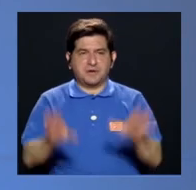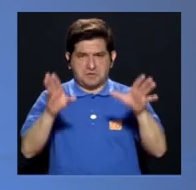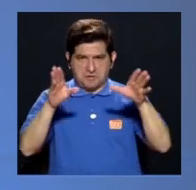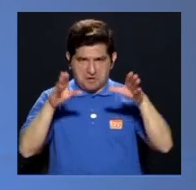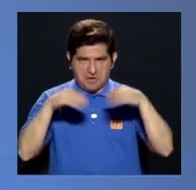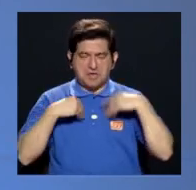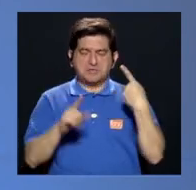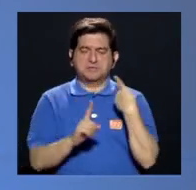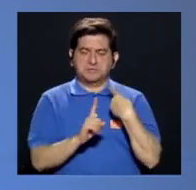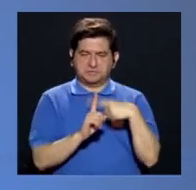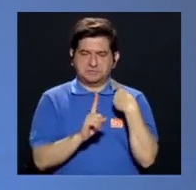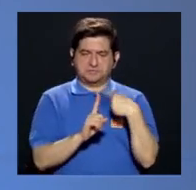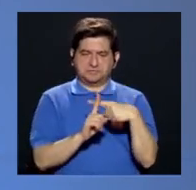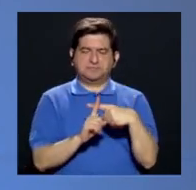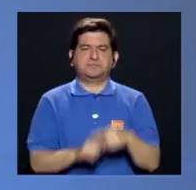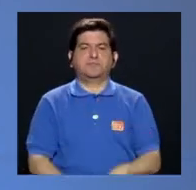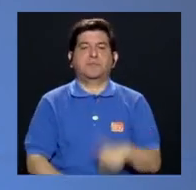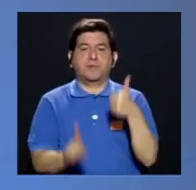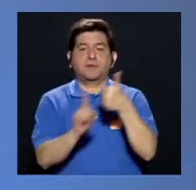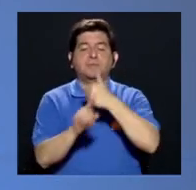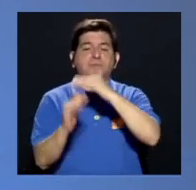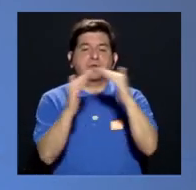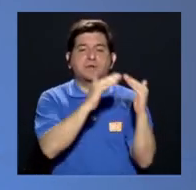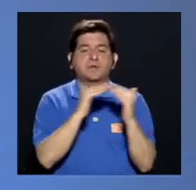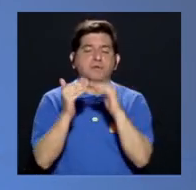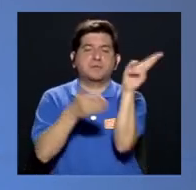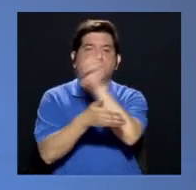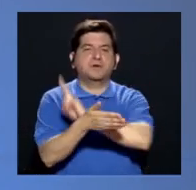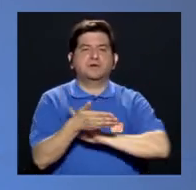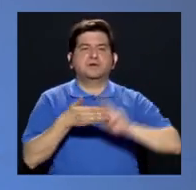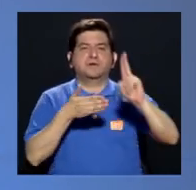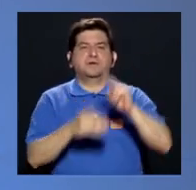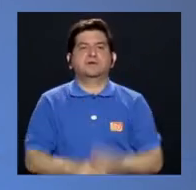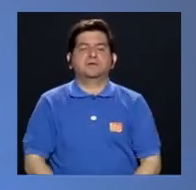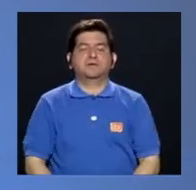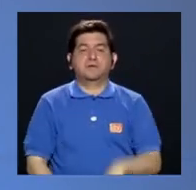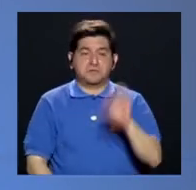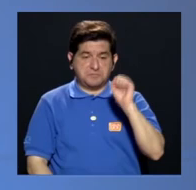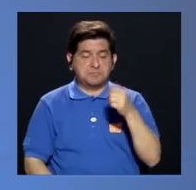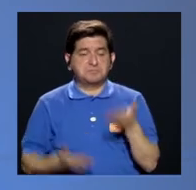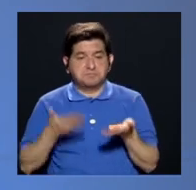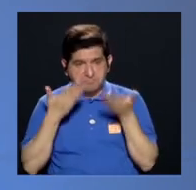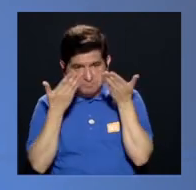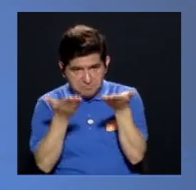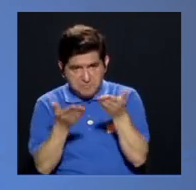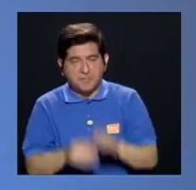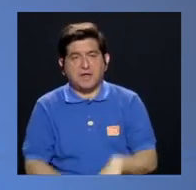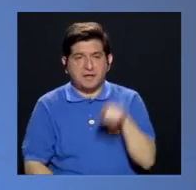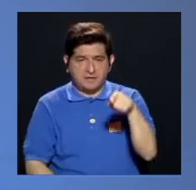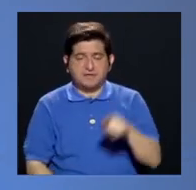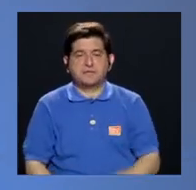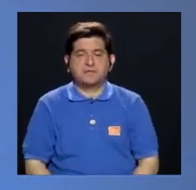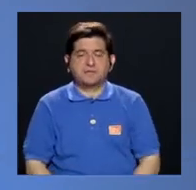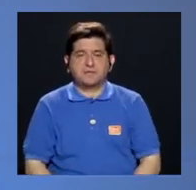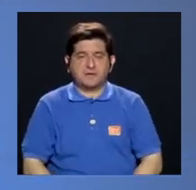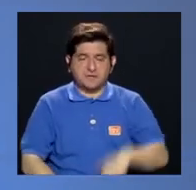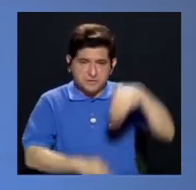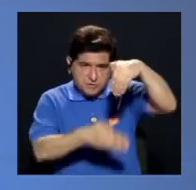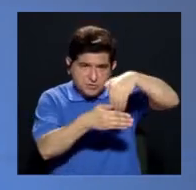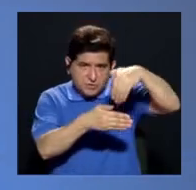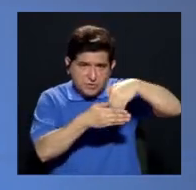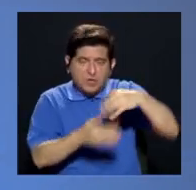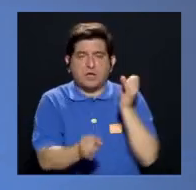acogida positiva que la misma comunidad universitaria ha tenido del repositorio